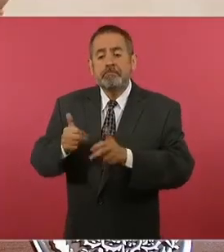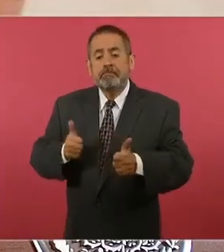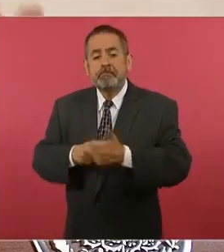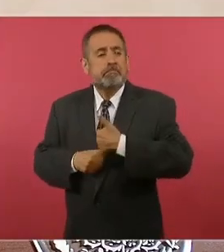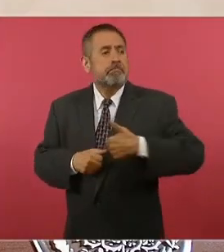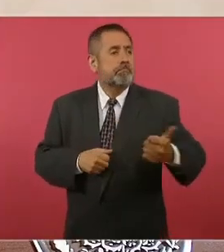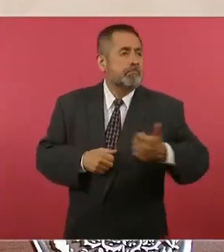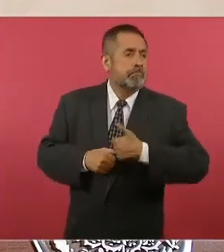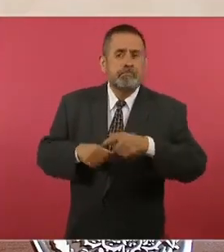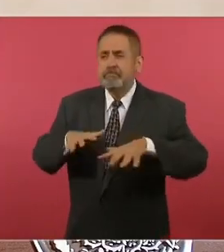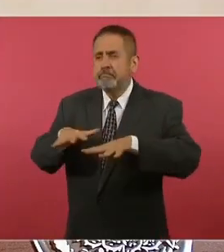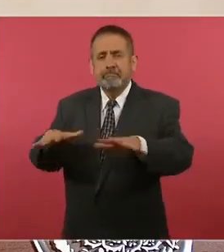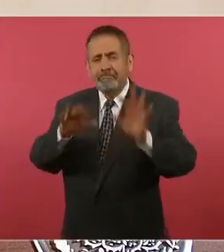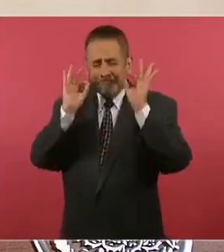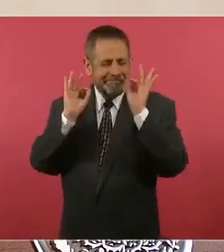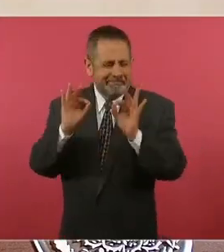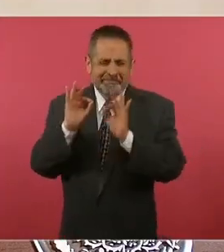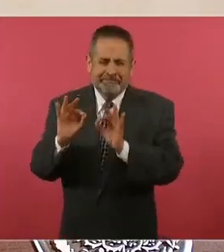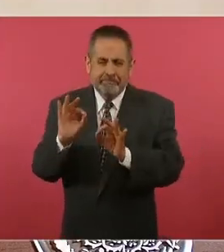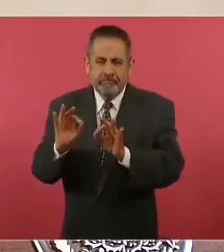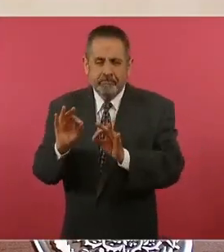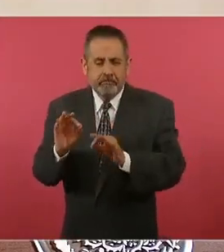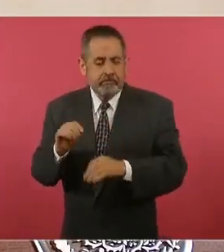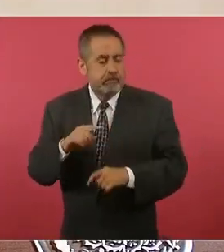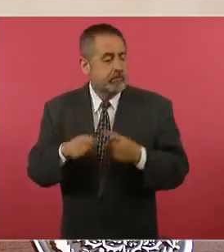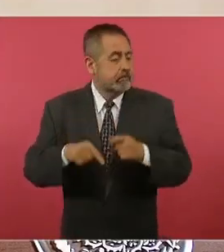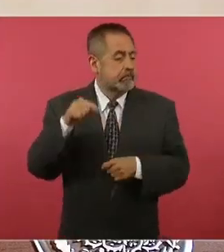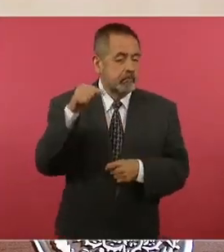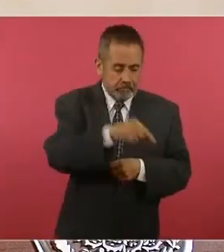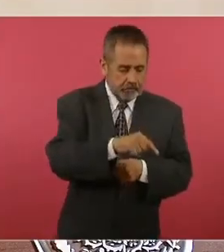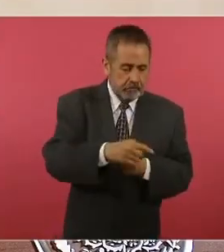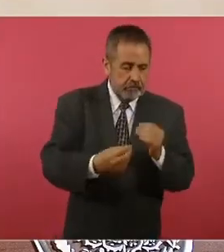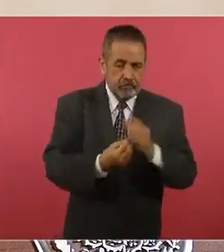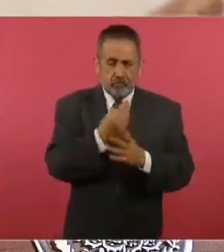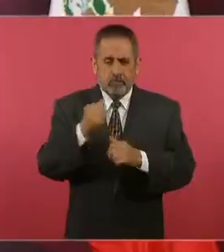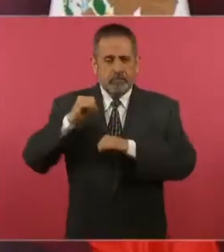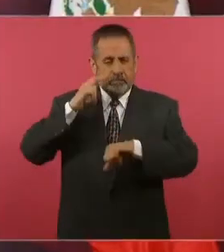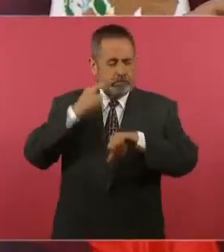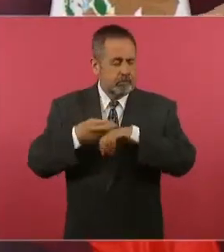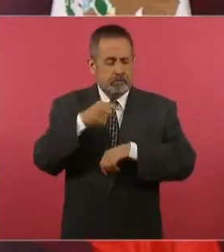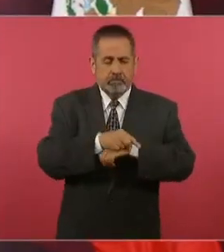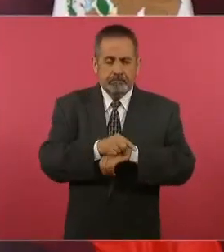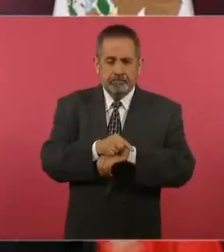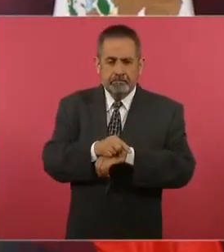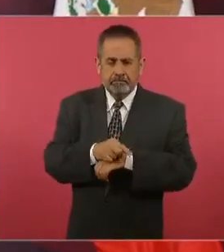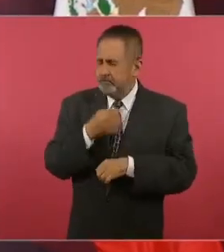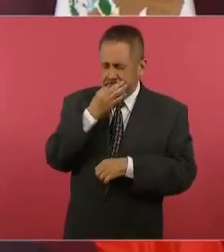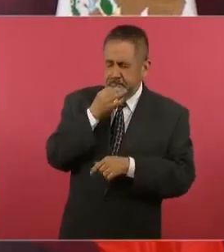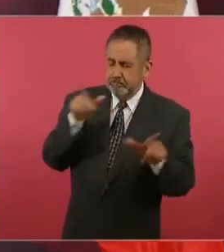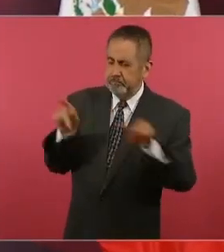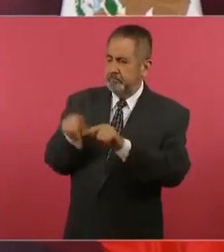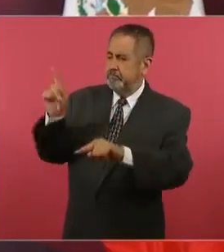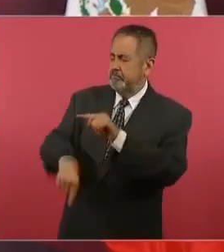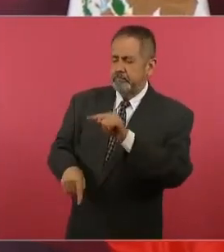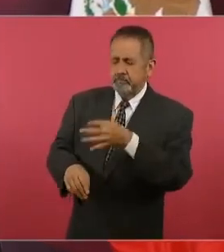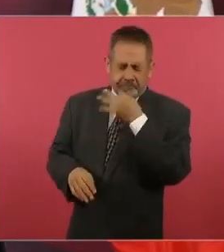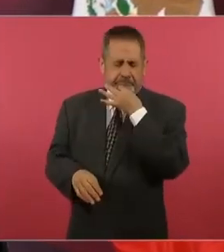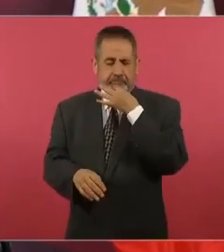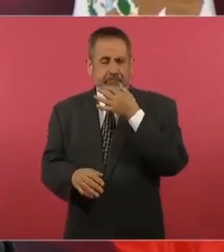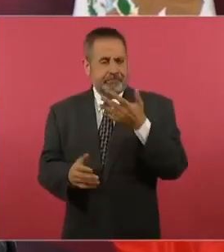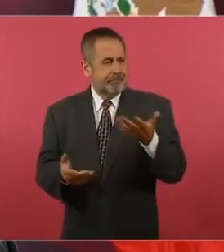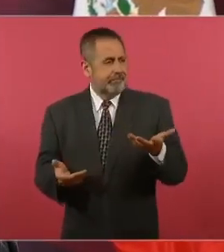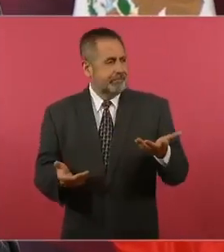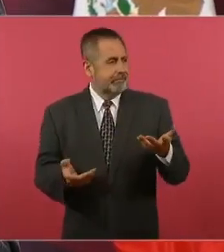llegan los tecnócratas y en un abrir y cerrar de ojos acaban con